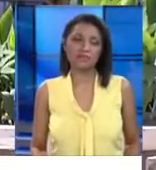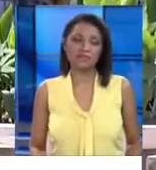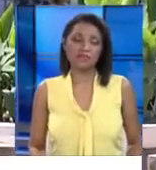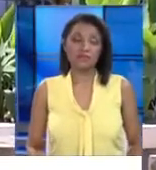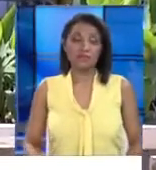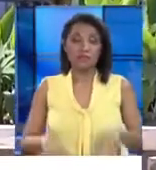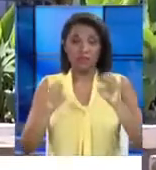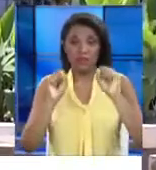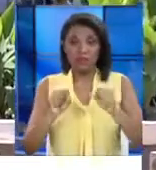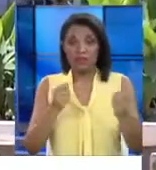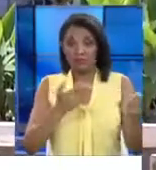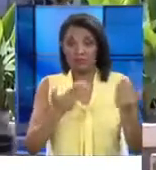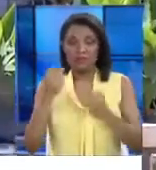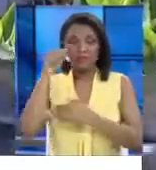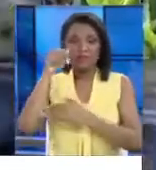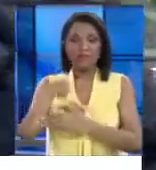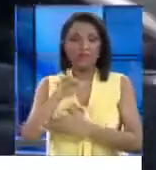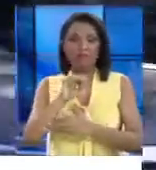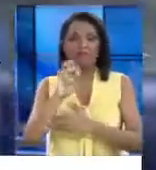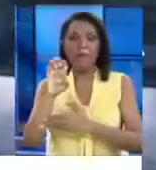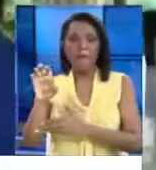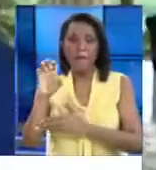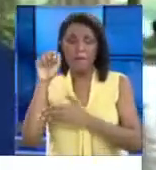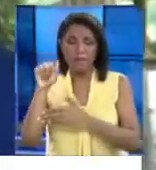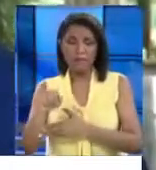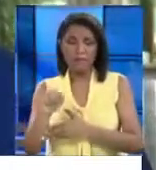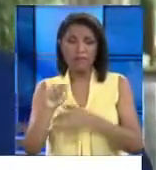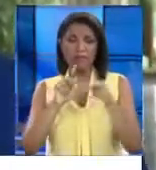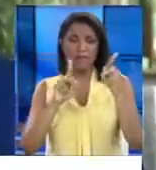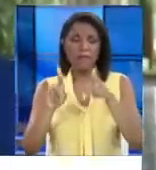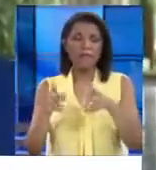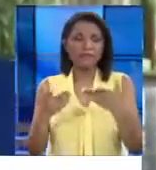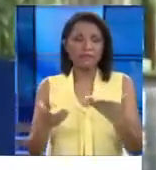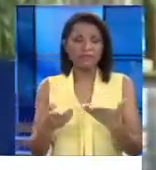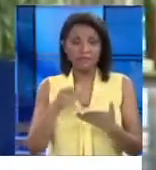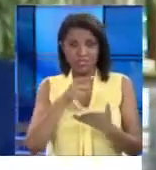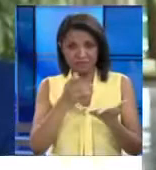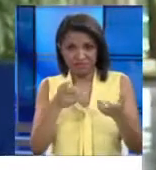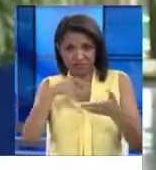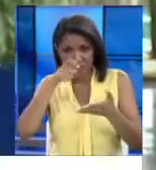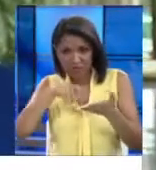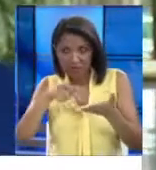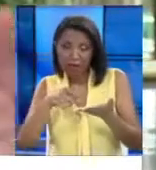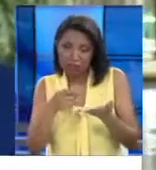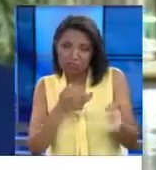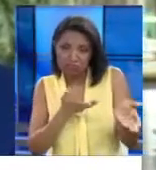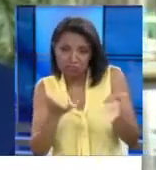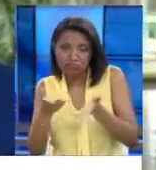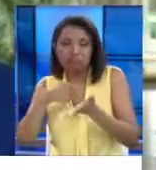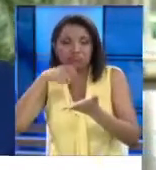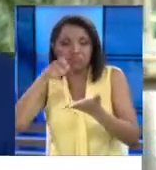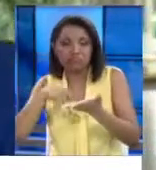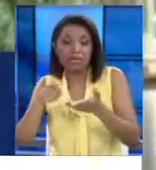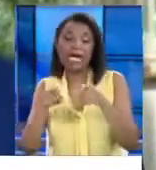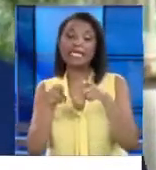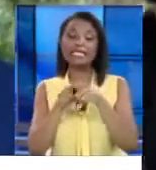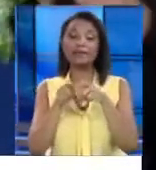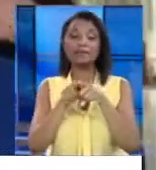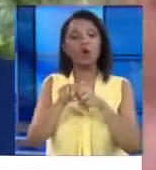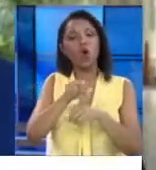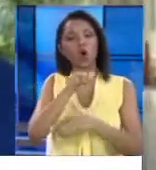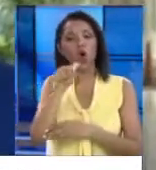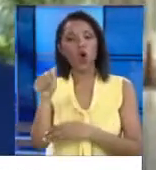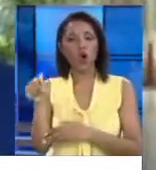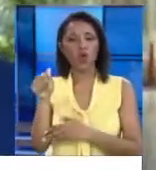pueden venir aquí a las instalaciones del Tribunal Electoral, donde va a haber personal que lo va a estar recibiendo para atenderlo. Pueden usar los kioscos que tiene el